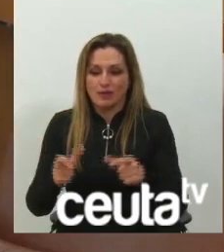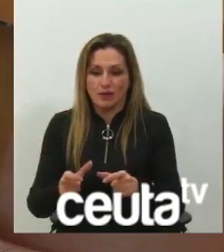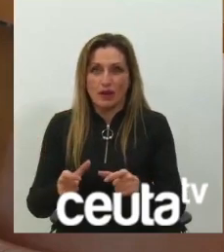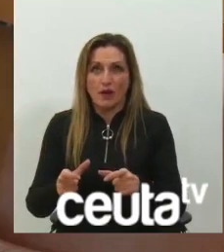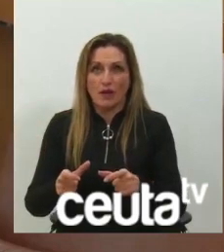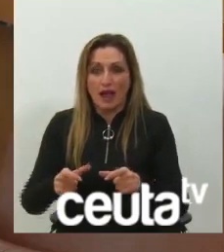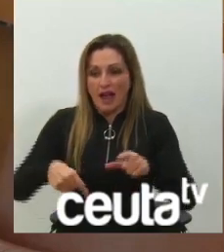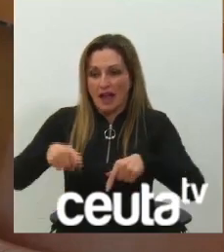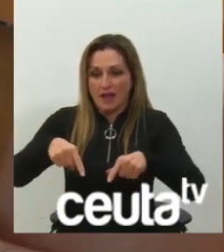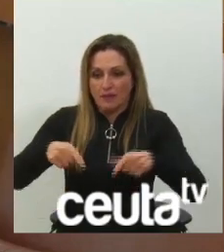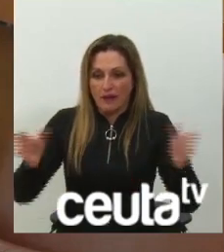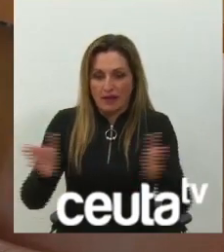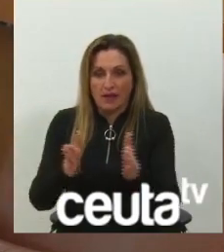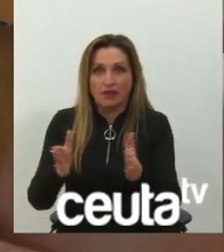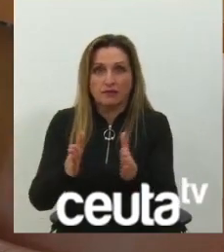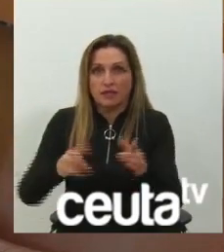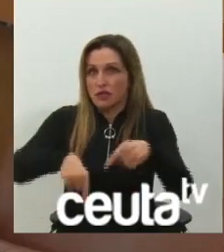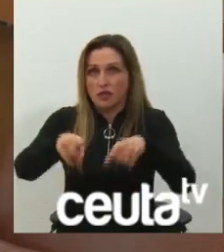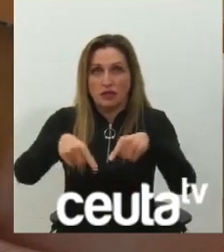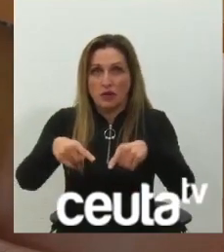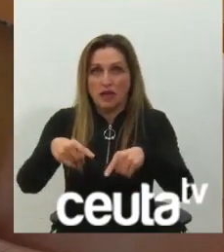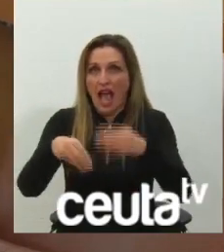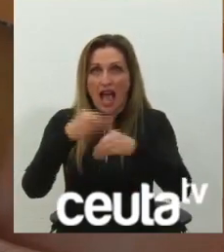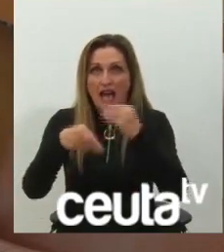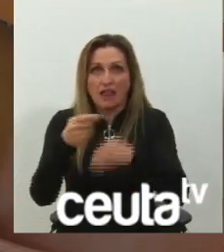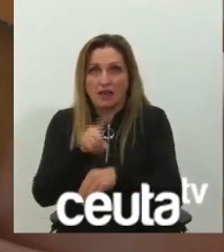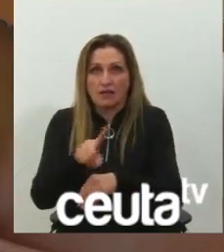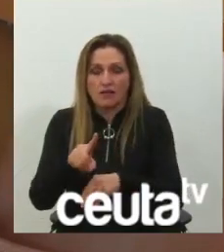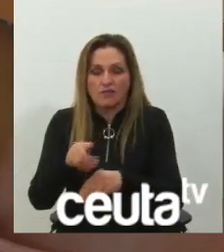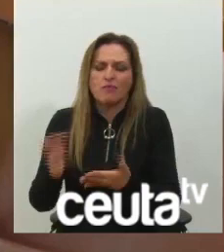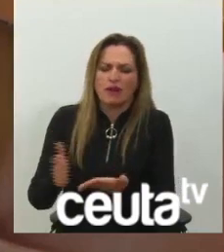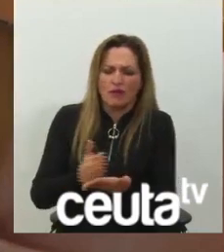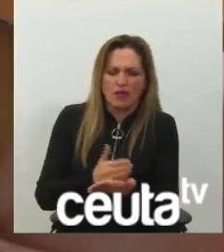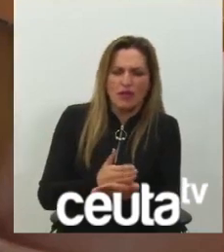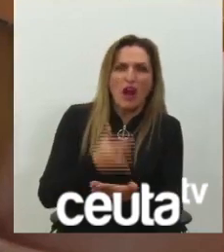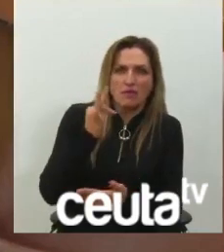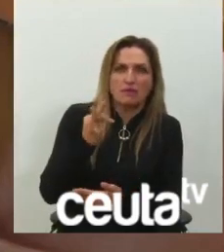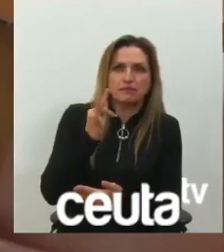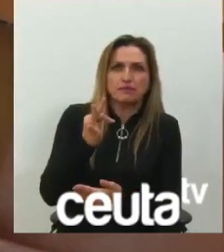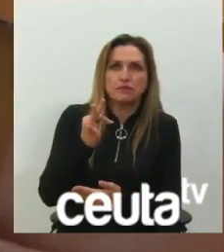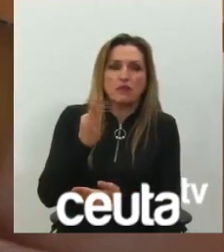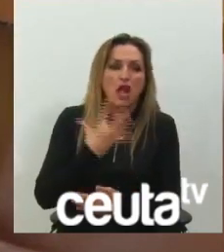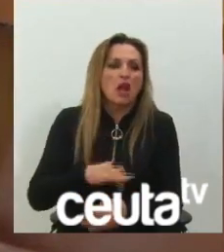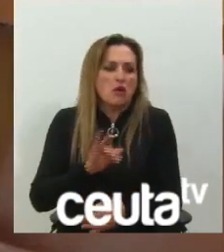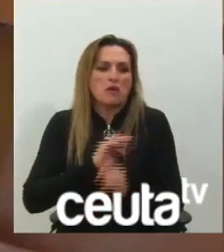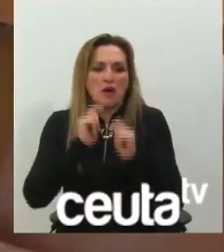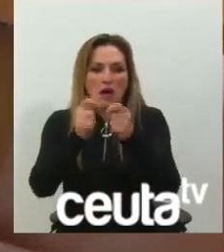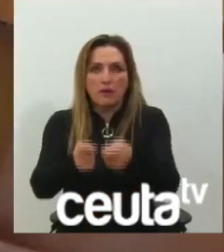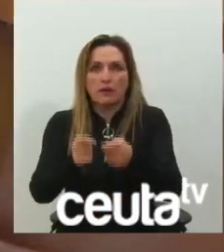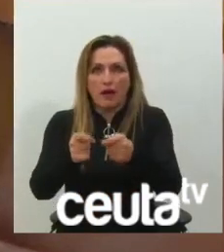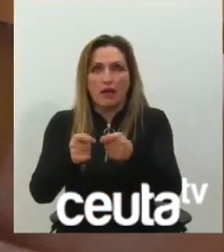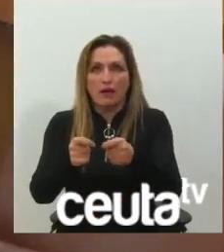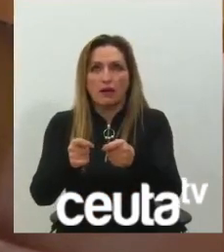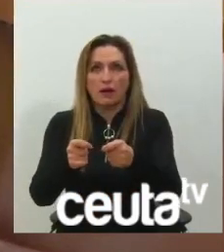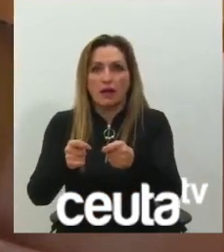no lo va a hacer muy al contrario les beneficiaría premiando el oligopolio que han impuesto